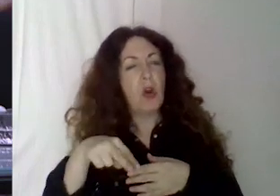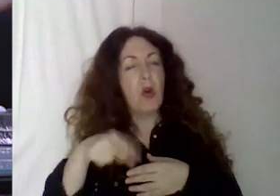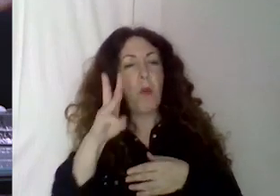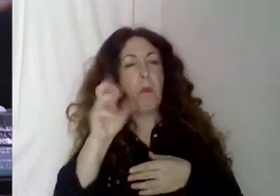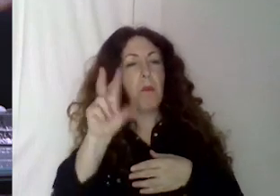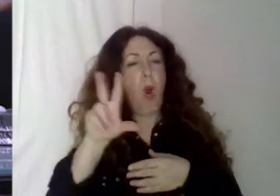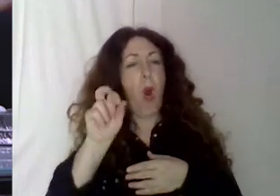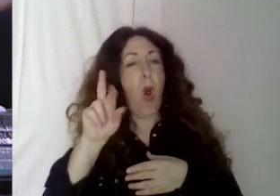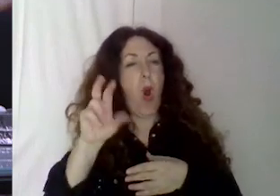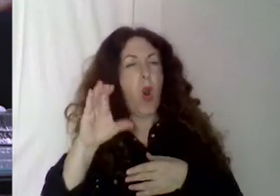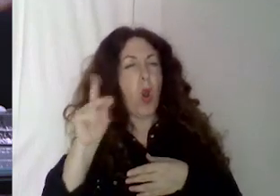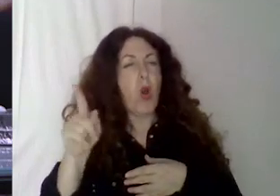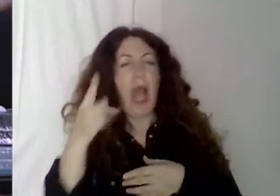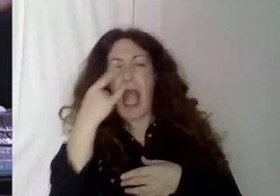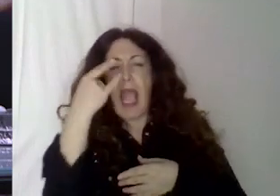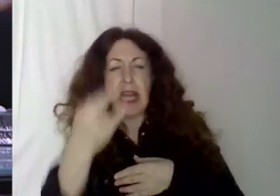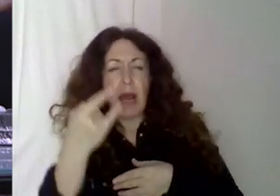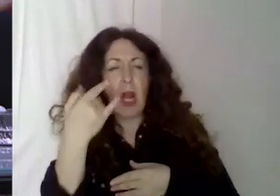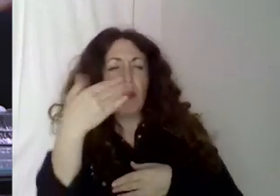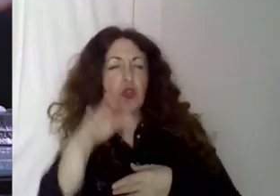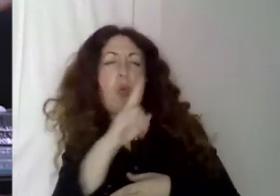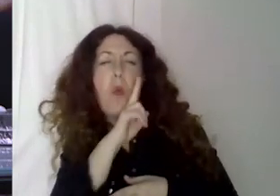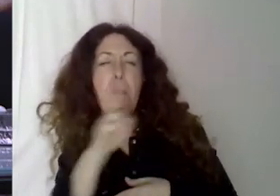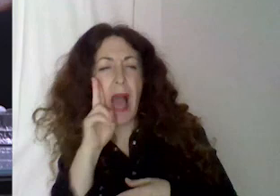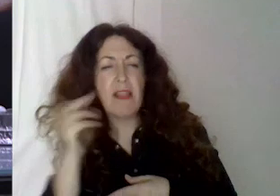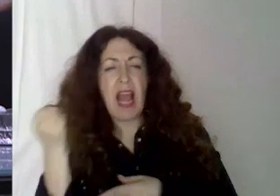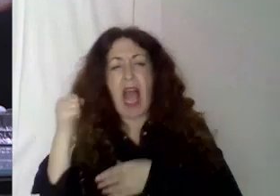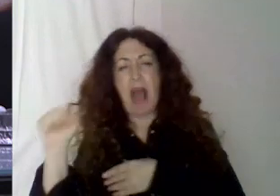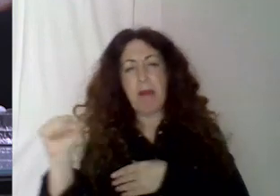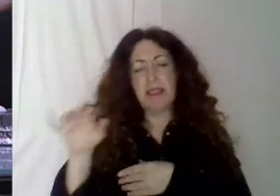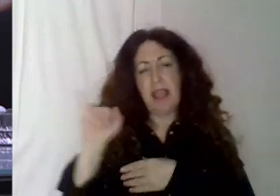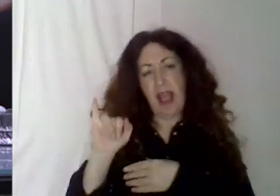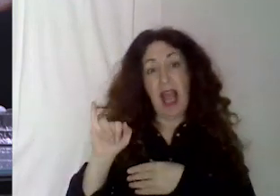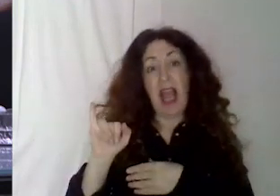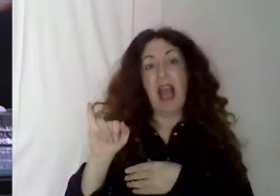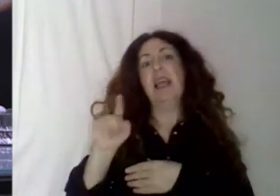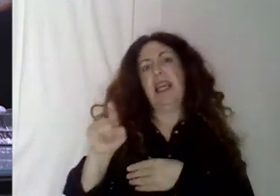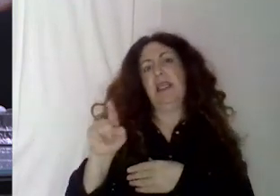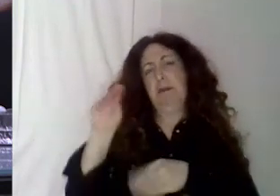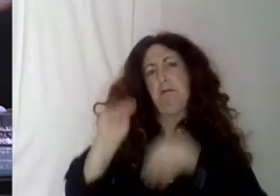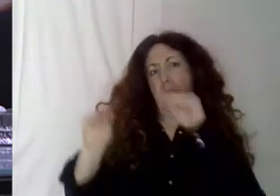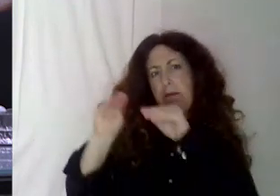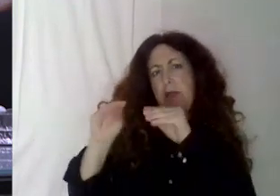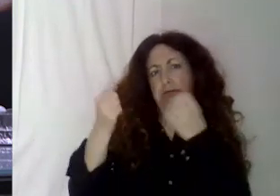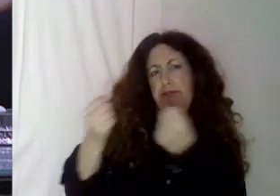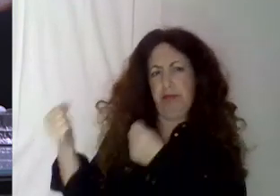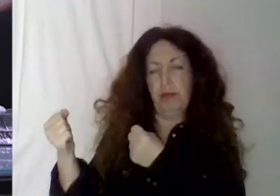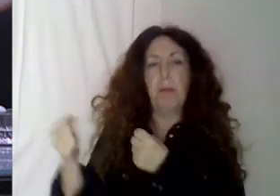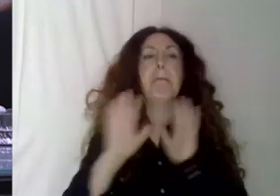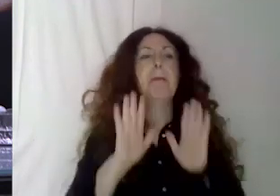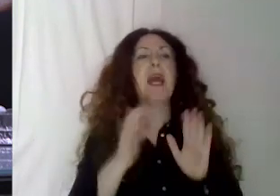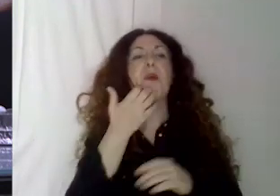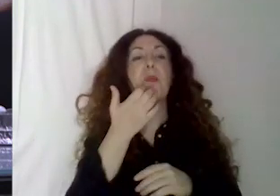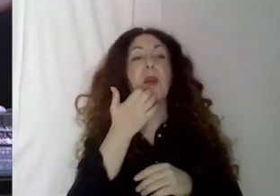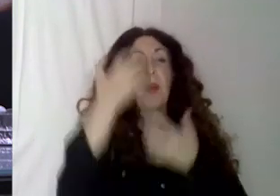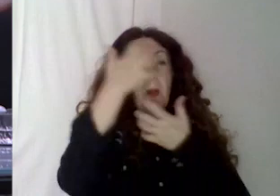arte, siempre estamos hablando, básicamente, pasando por el novelado Leonardo, no hace falta que novelado además por el doctor Freud, que en fin, hace unas